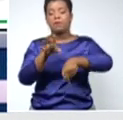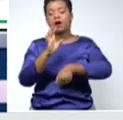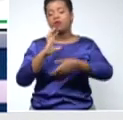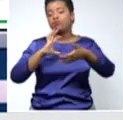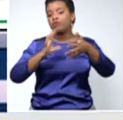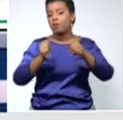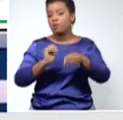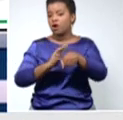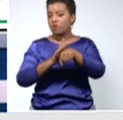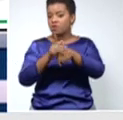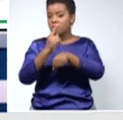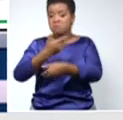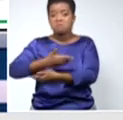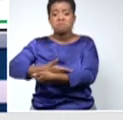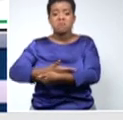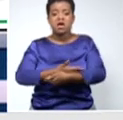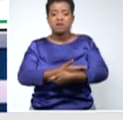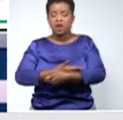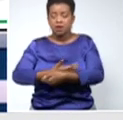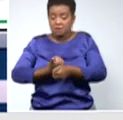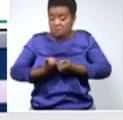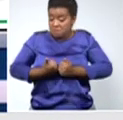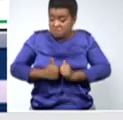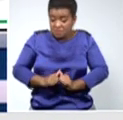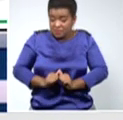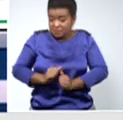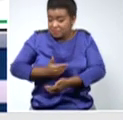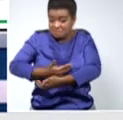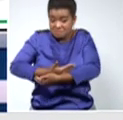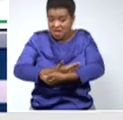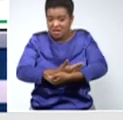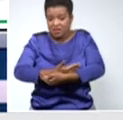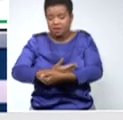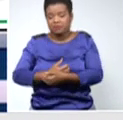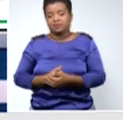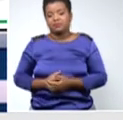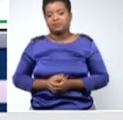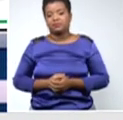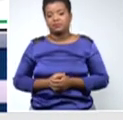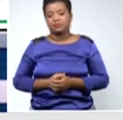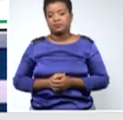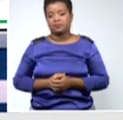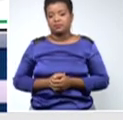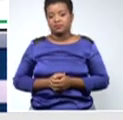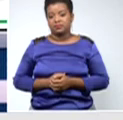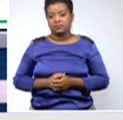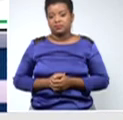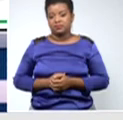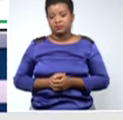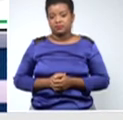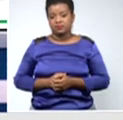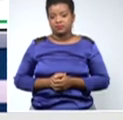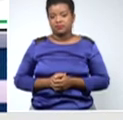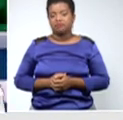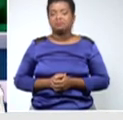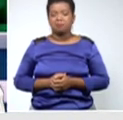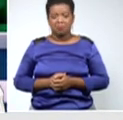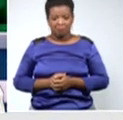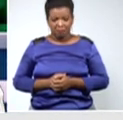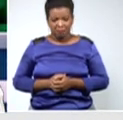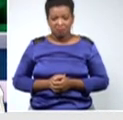nacido en Suecia. Es una información que acabamos así, de está encontrar. Esto, están los de Brasil,